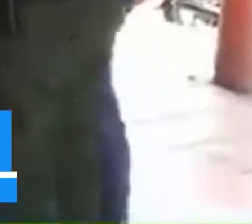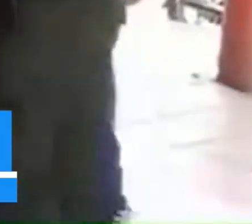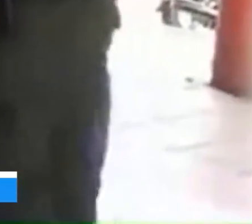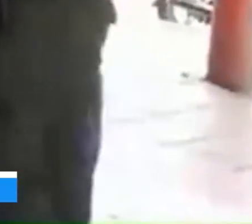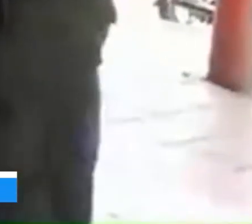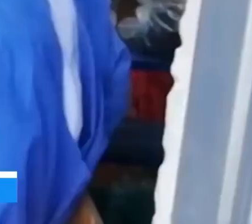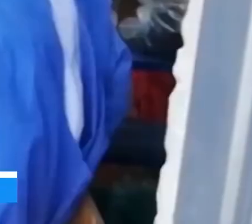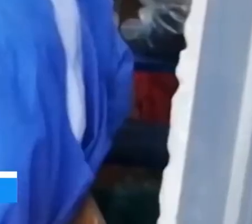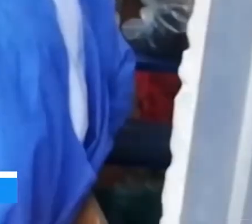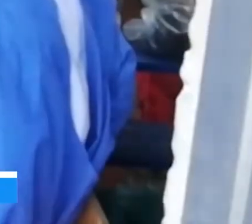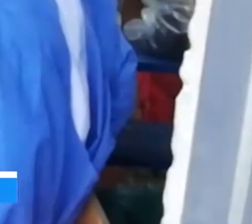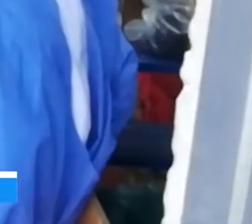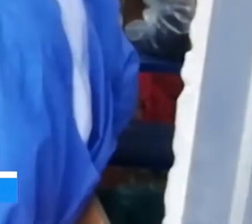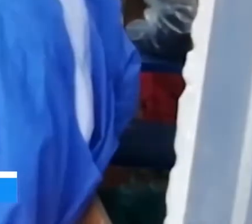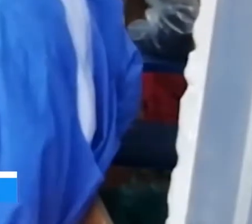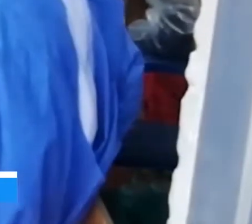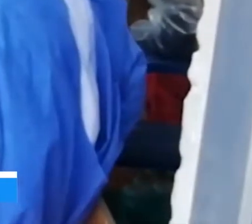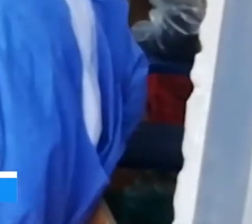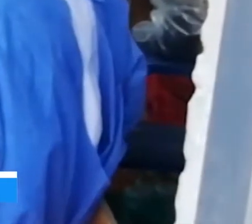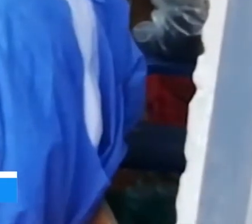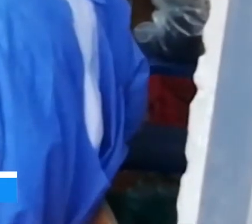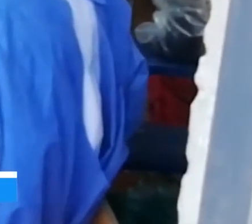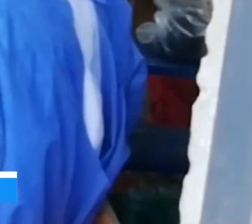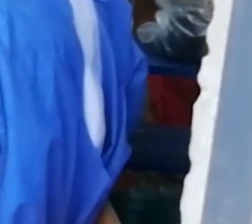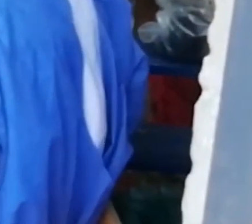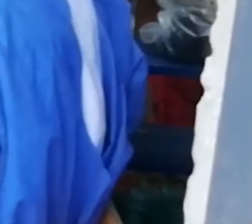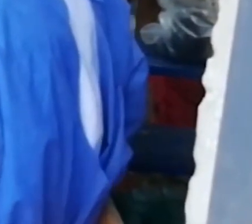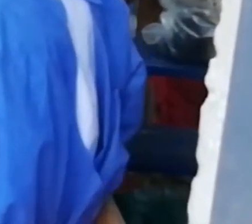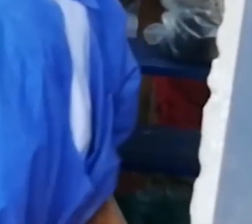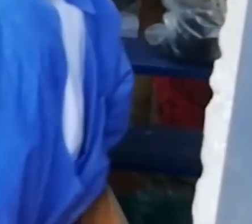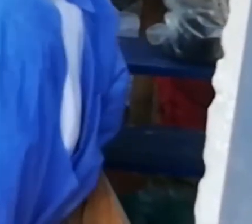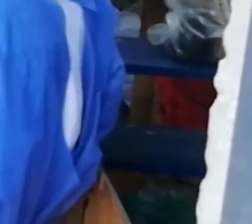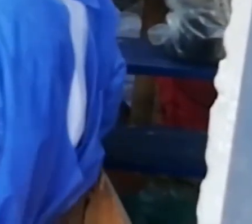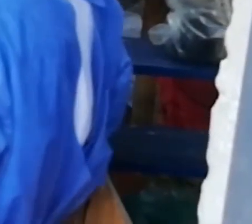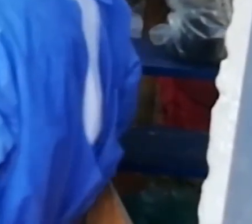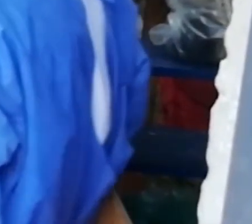cierres temporales a los establecimientos que no sigan cumpliendo los protocolos sanitarios.